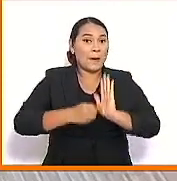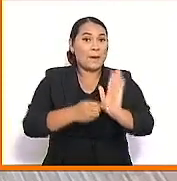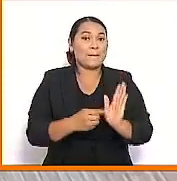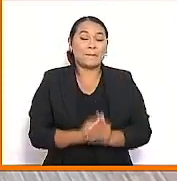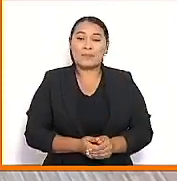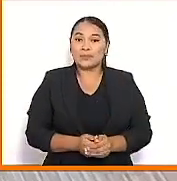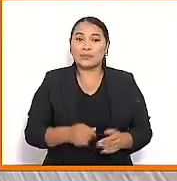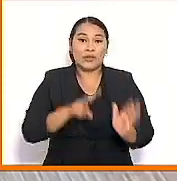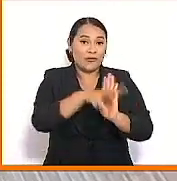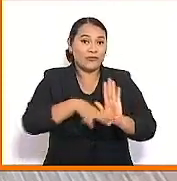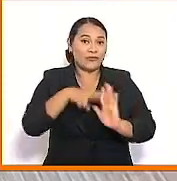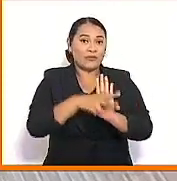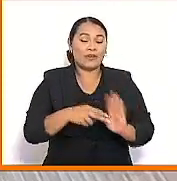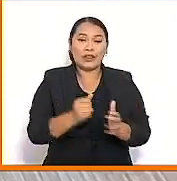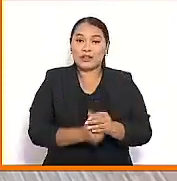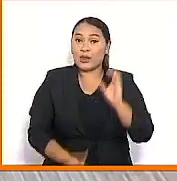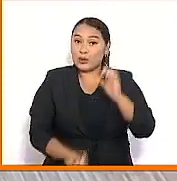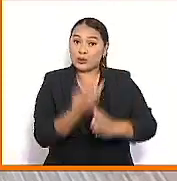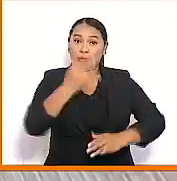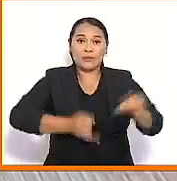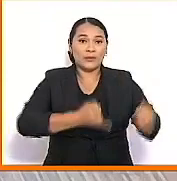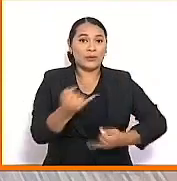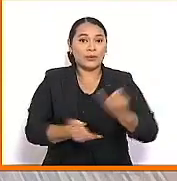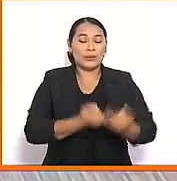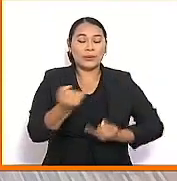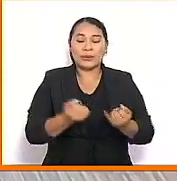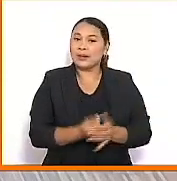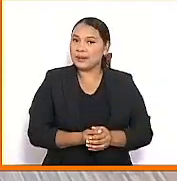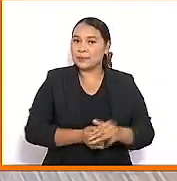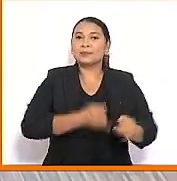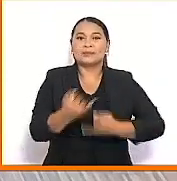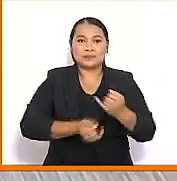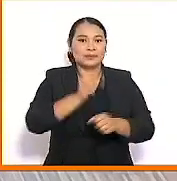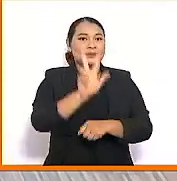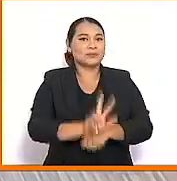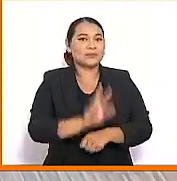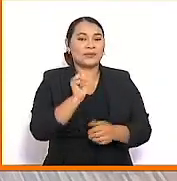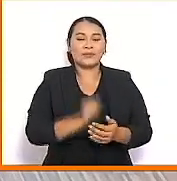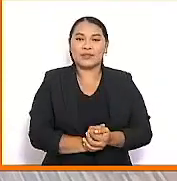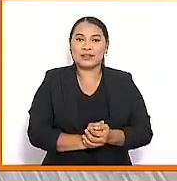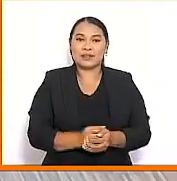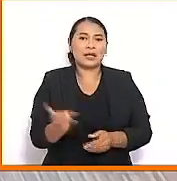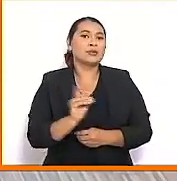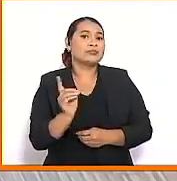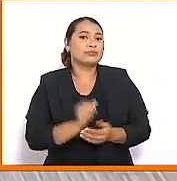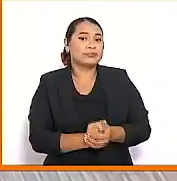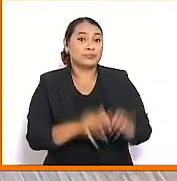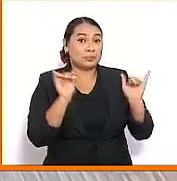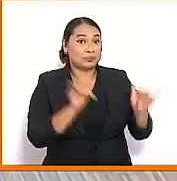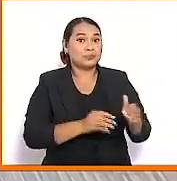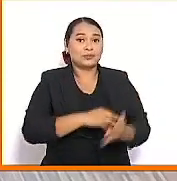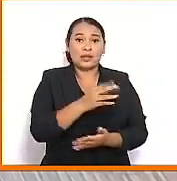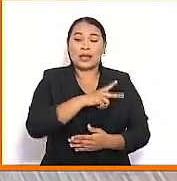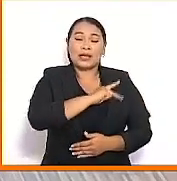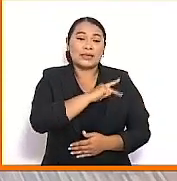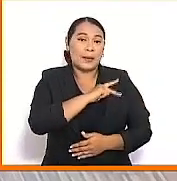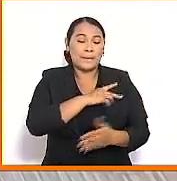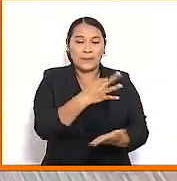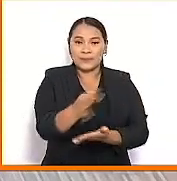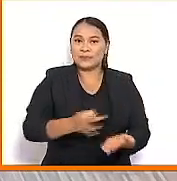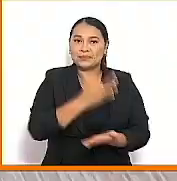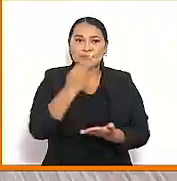nuestro video del gran lanzamiento de nuestro nuevo juego Juga 3, que se llevó a cabo en San Pedro Sula y